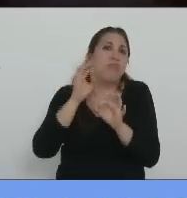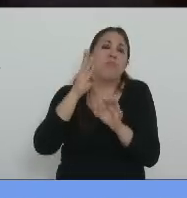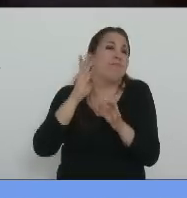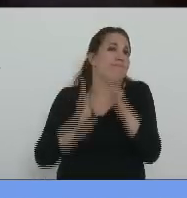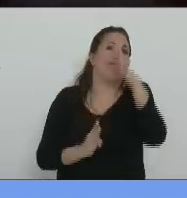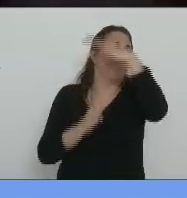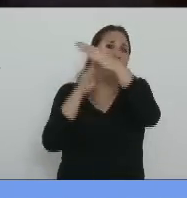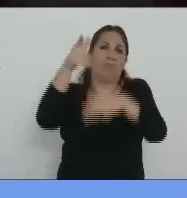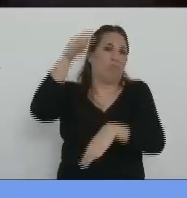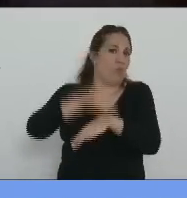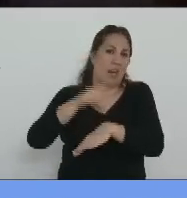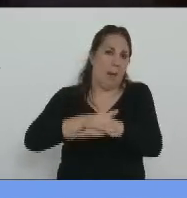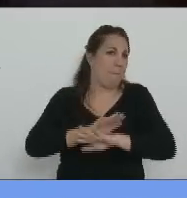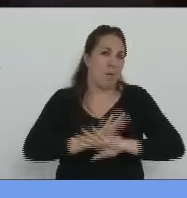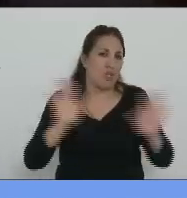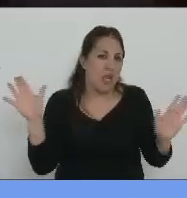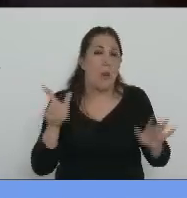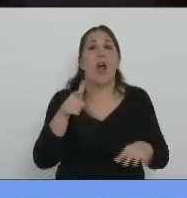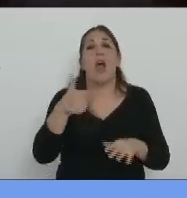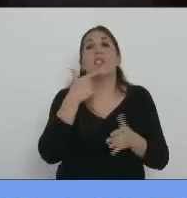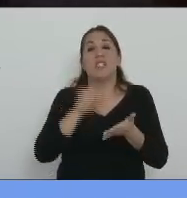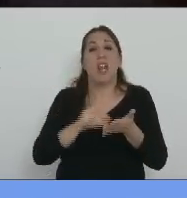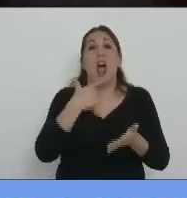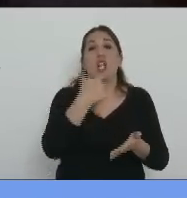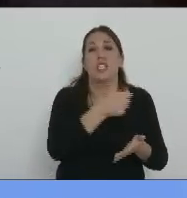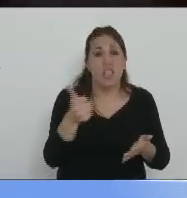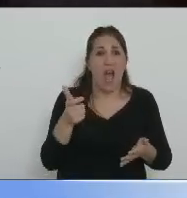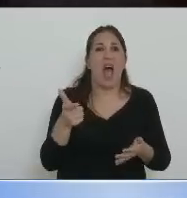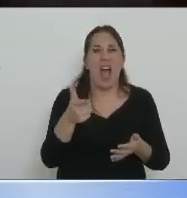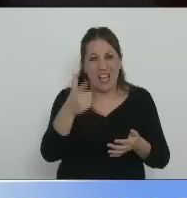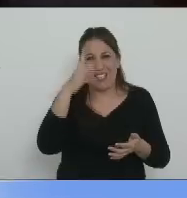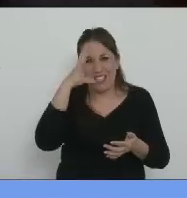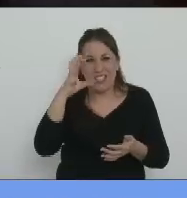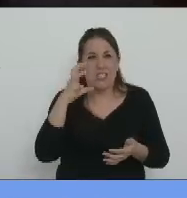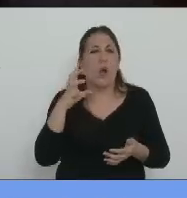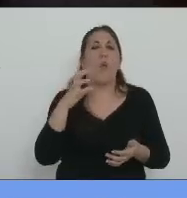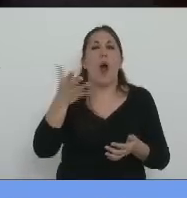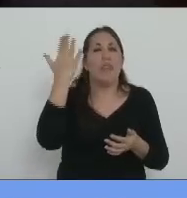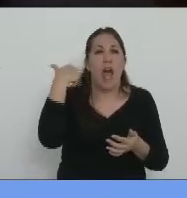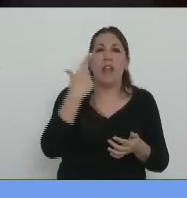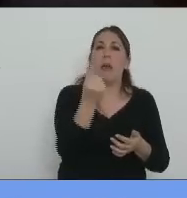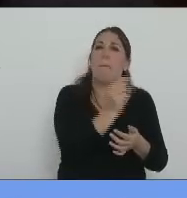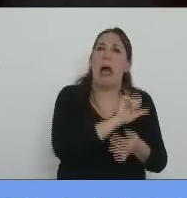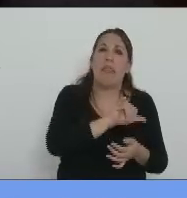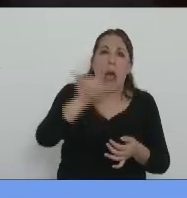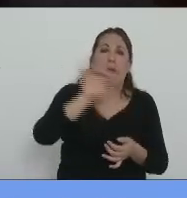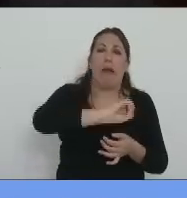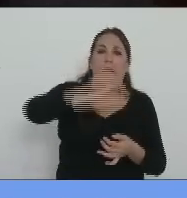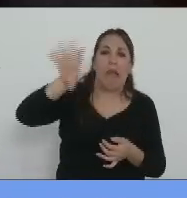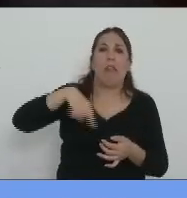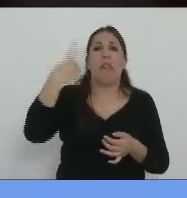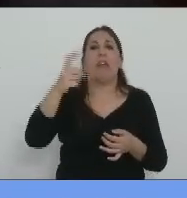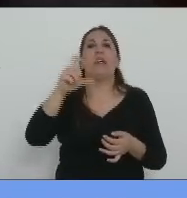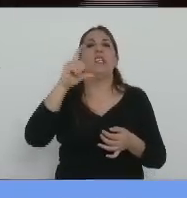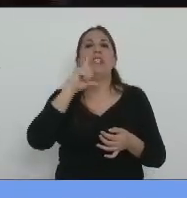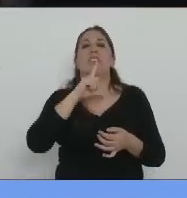dijo el senador rodríguez a cuando se llevaban la plata todos lo vimos se acuerdan la junta de la que se iban en avión después iban al citibank la